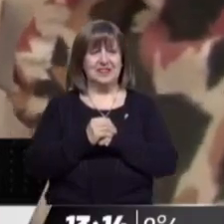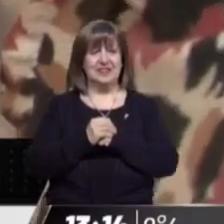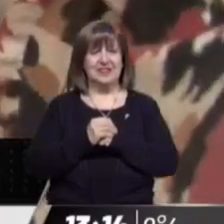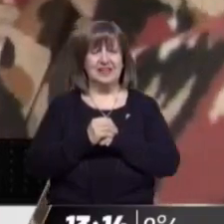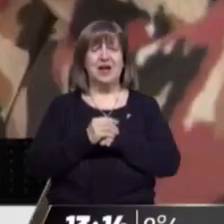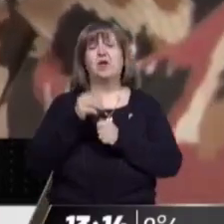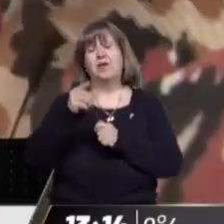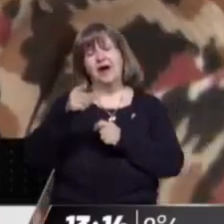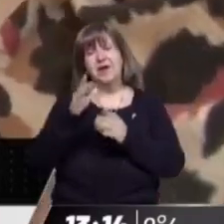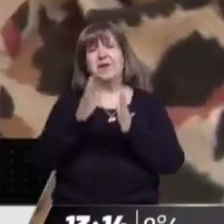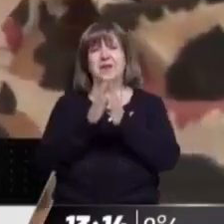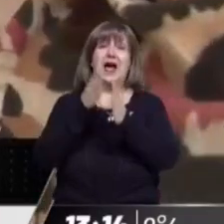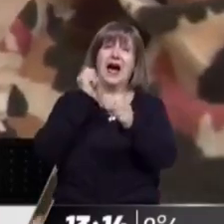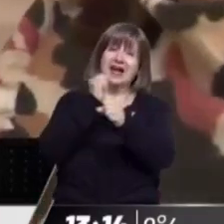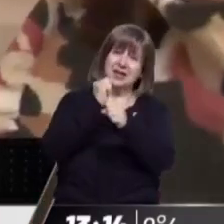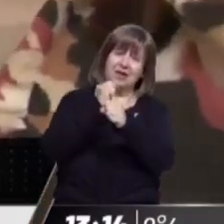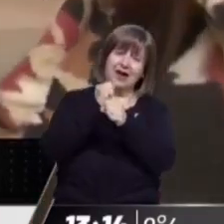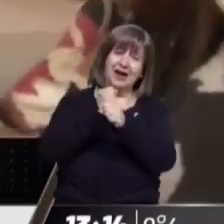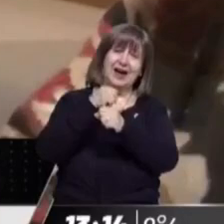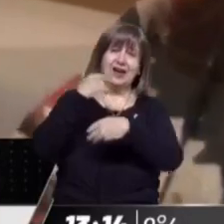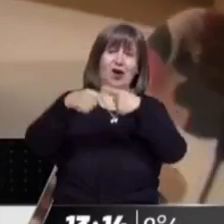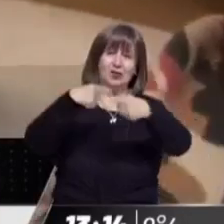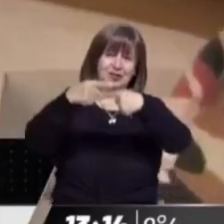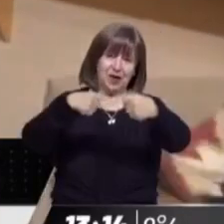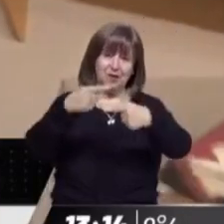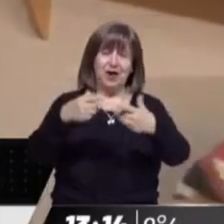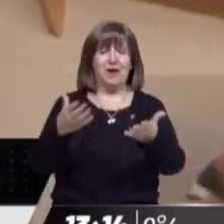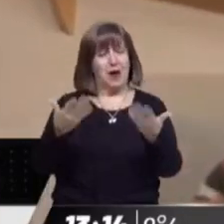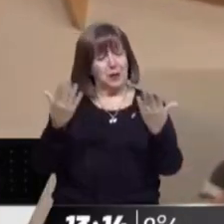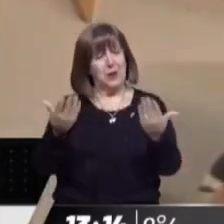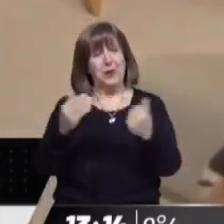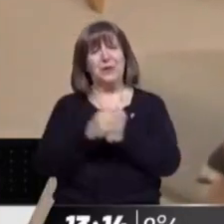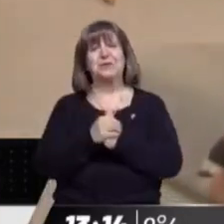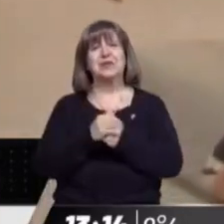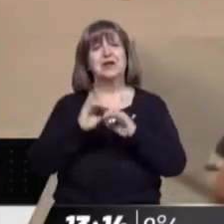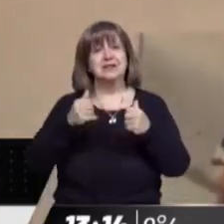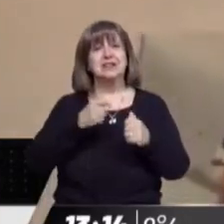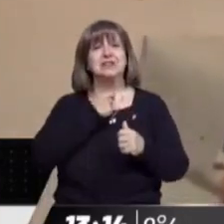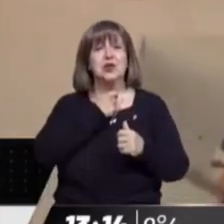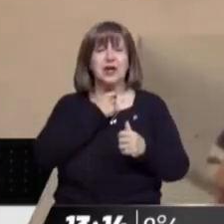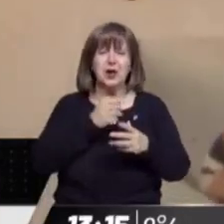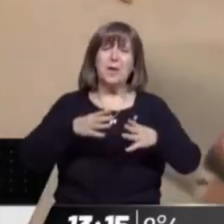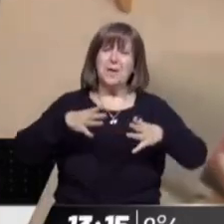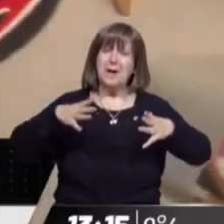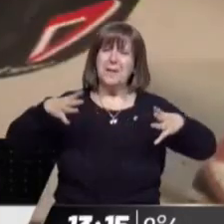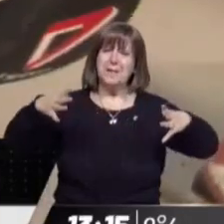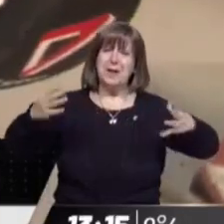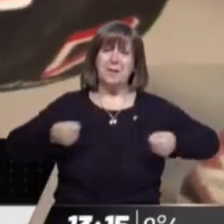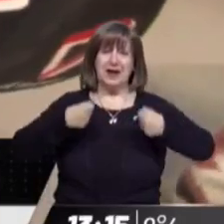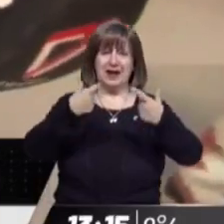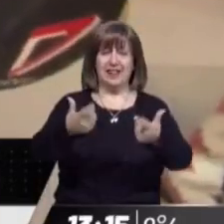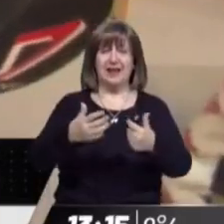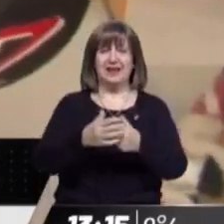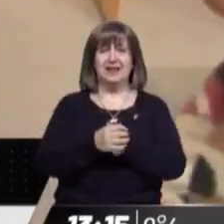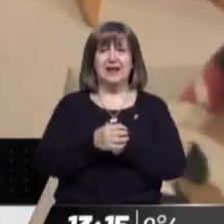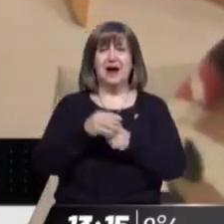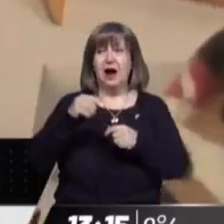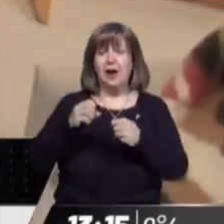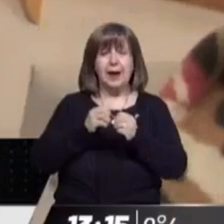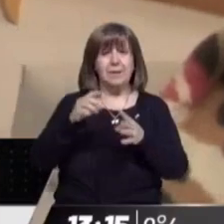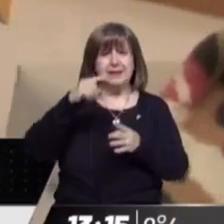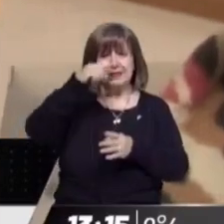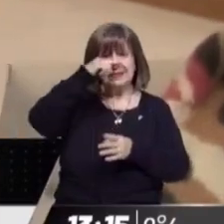A seguir trabajando para ver si siguen dando alegrías. Vamos por un pozo más grande que este. Ahora arranca en 70 millones,